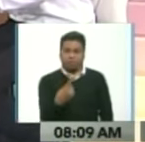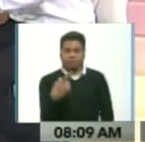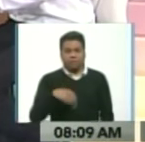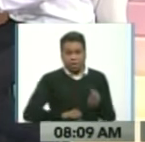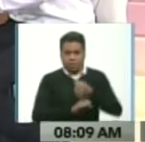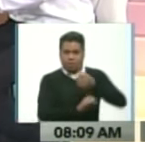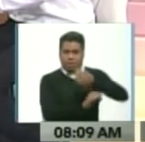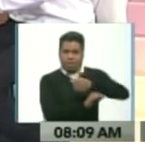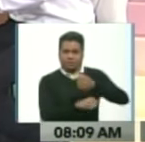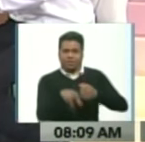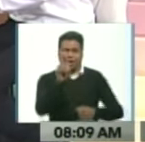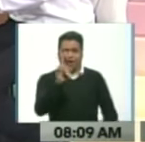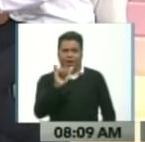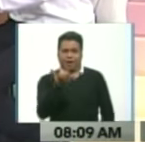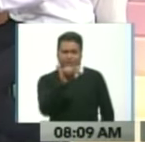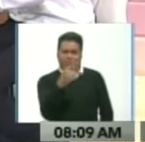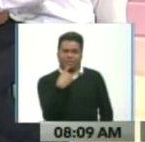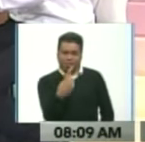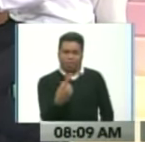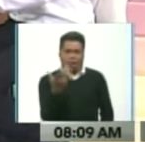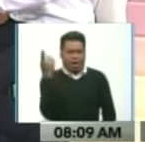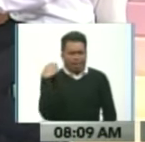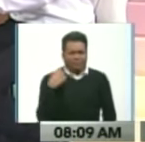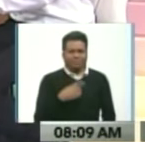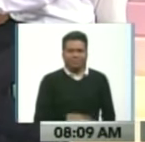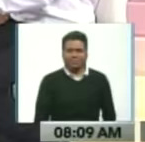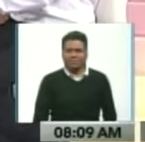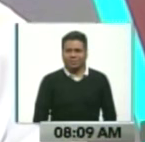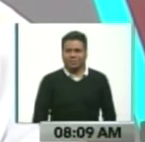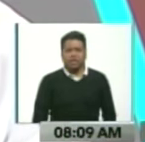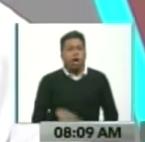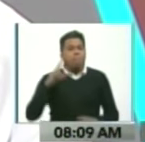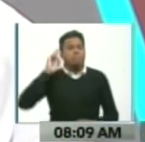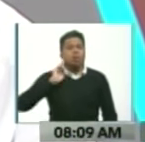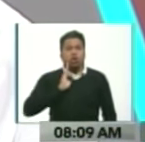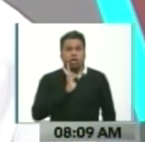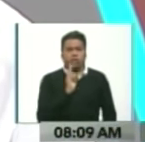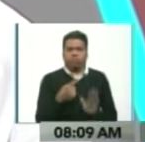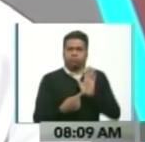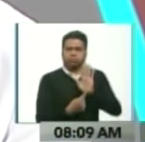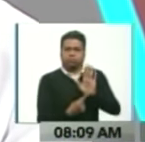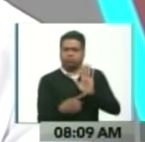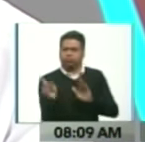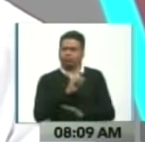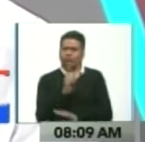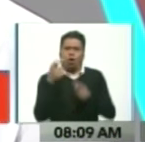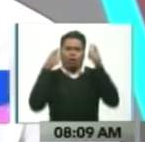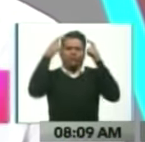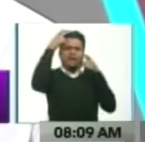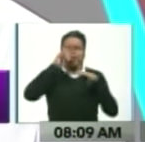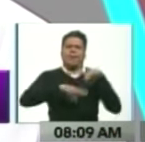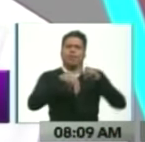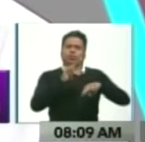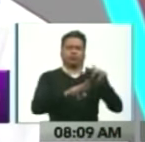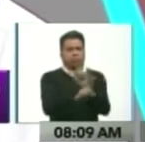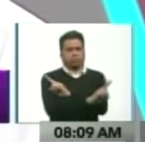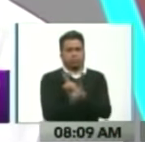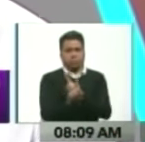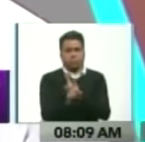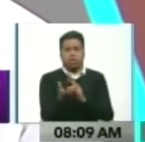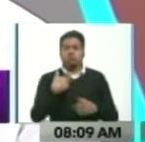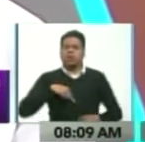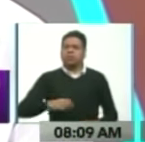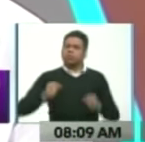que no, Bolívar no es una imagen que creó Chávez, es decir, Bolívar es nuestro héroe